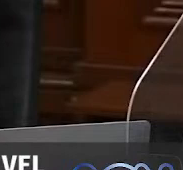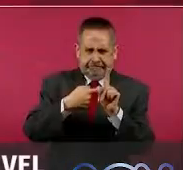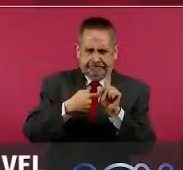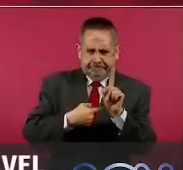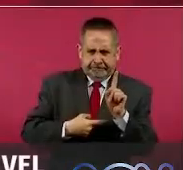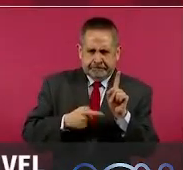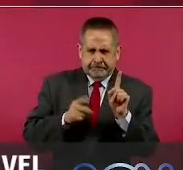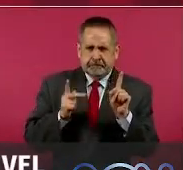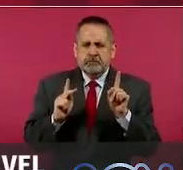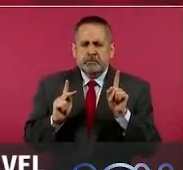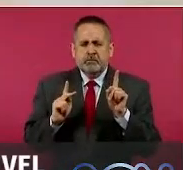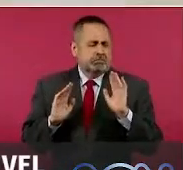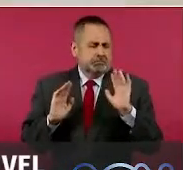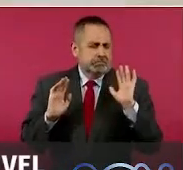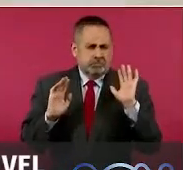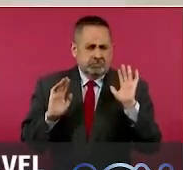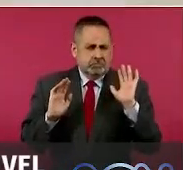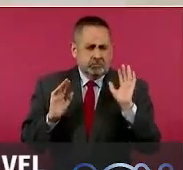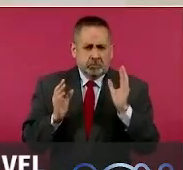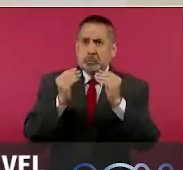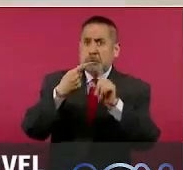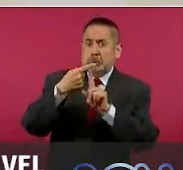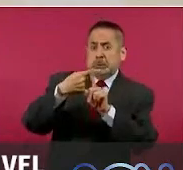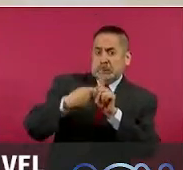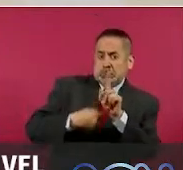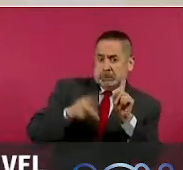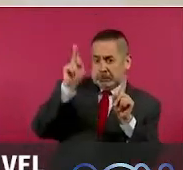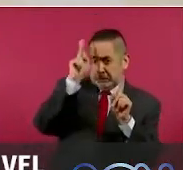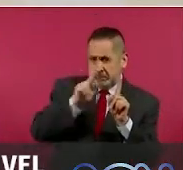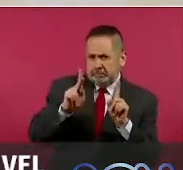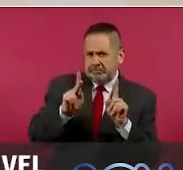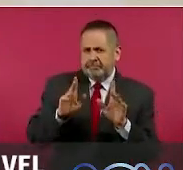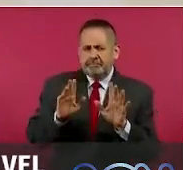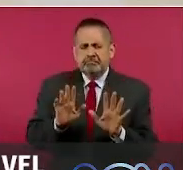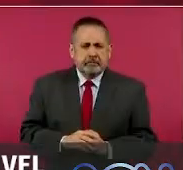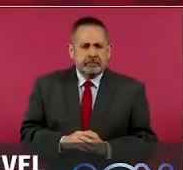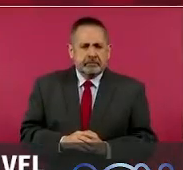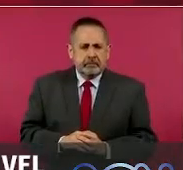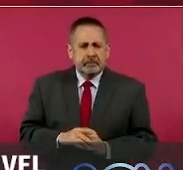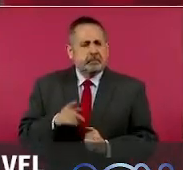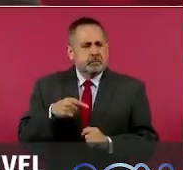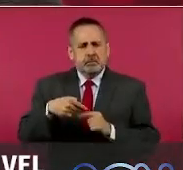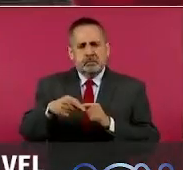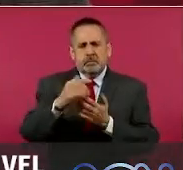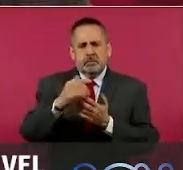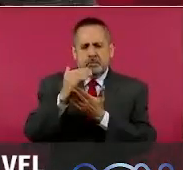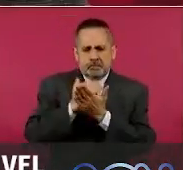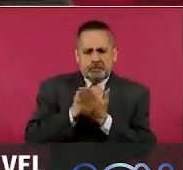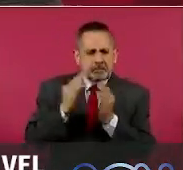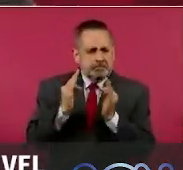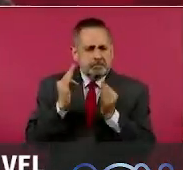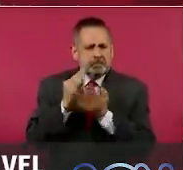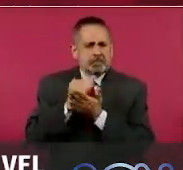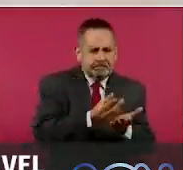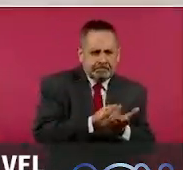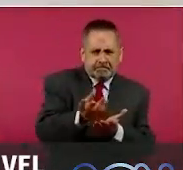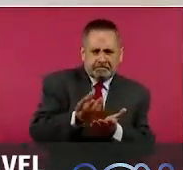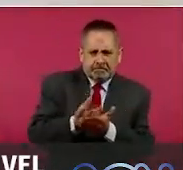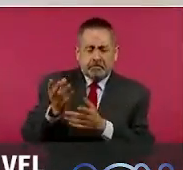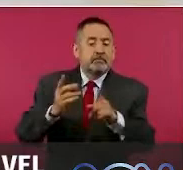pronta sobre si se admite o no. No puede tener congelada una denuncia de esta naturaleza, digo, ninguna